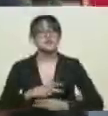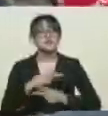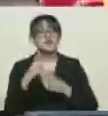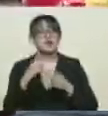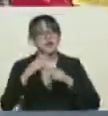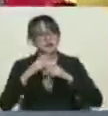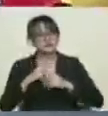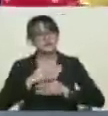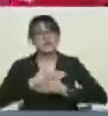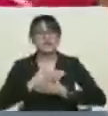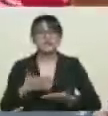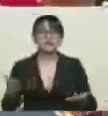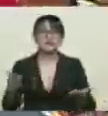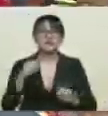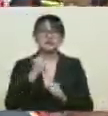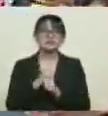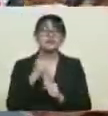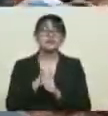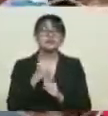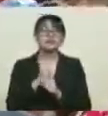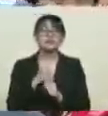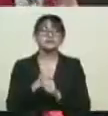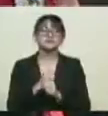de la solidaridad, del trabajo.